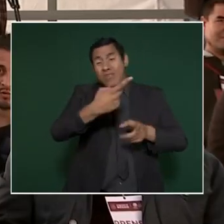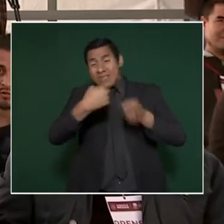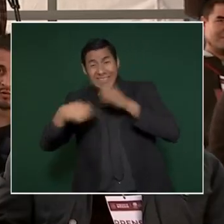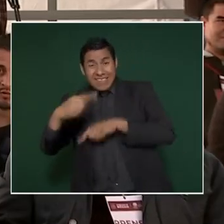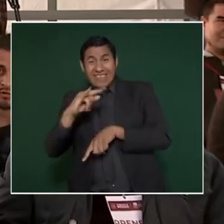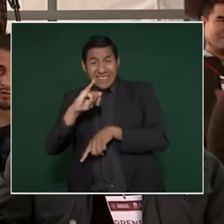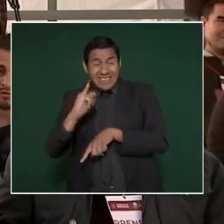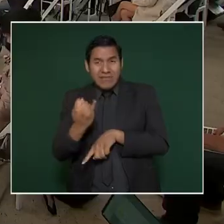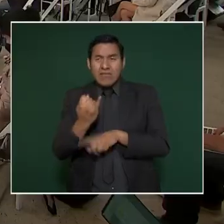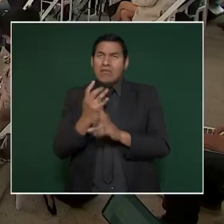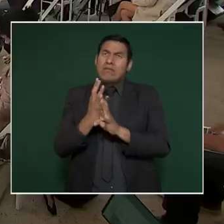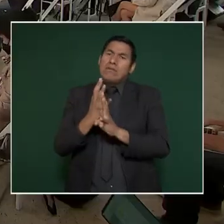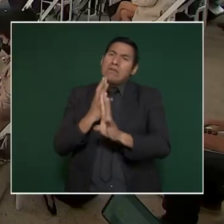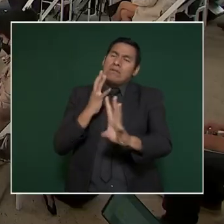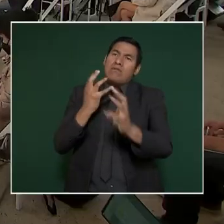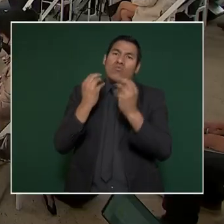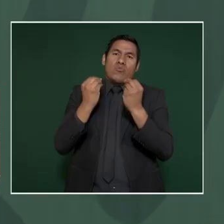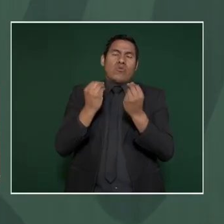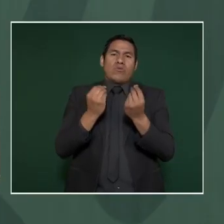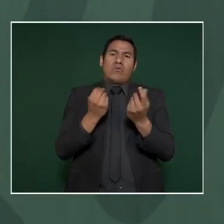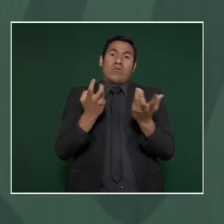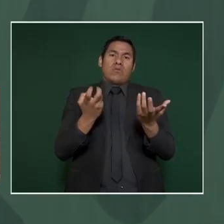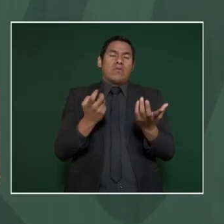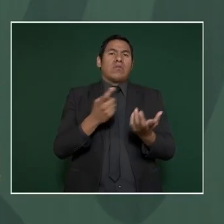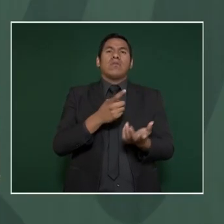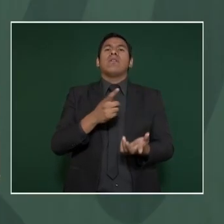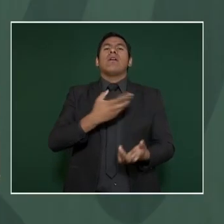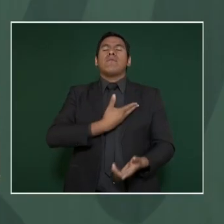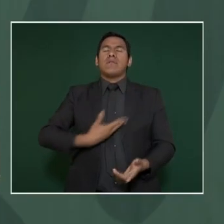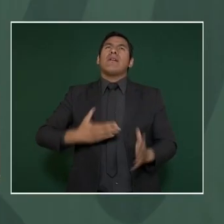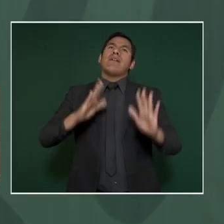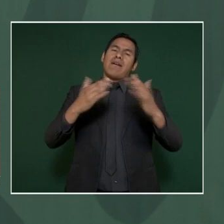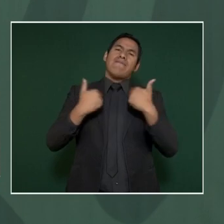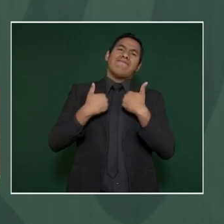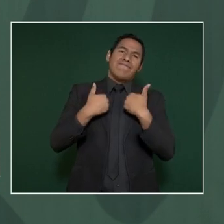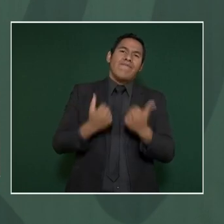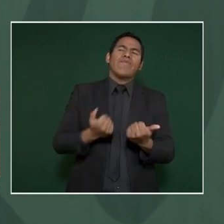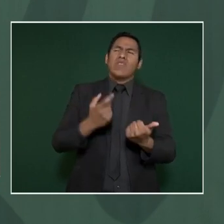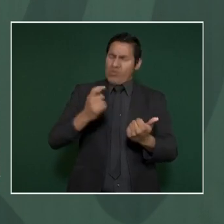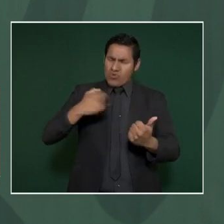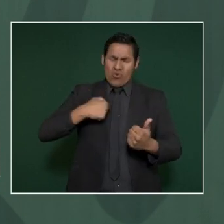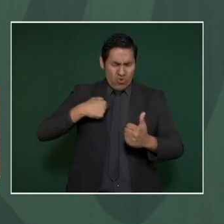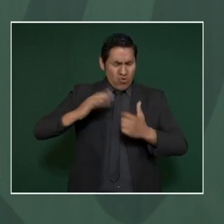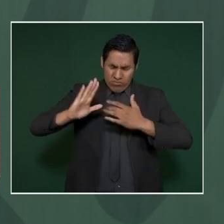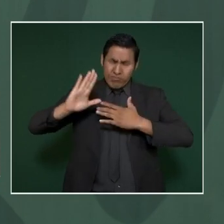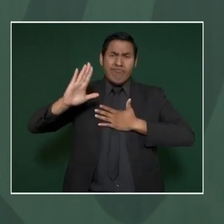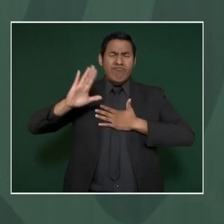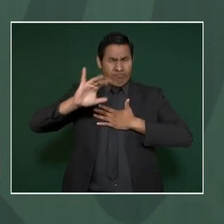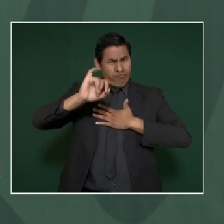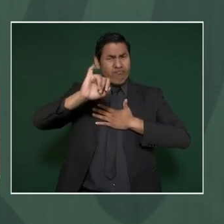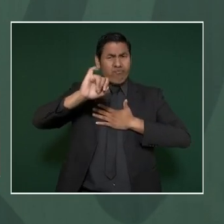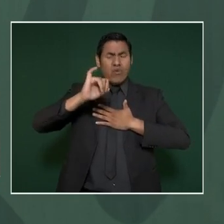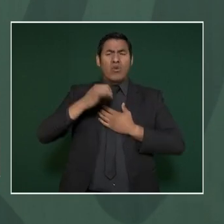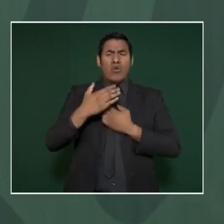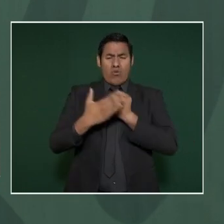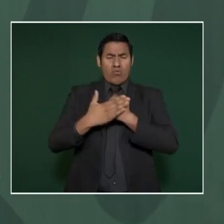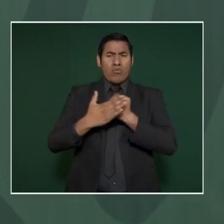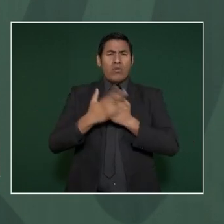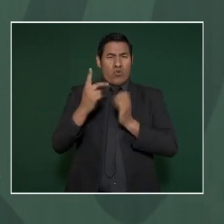los trabajadores que yo me comprometo a eso y este y cuando yo regrese